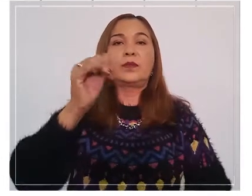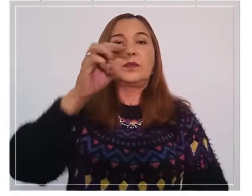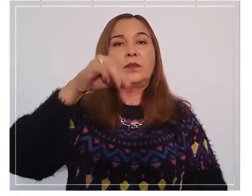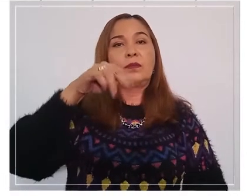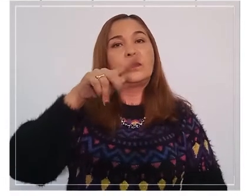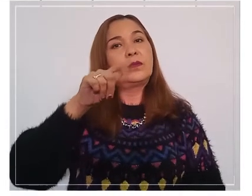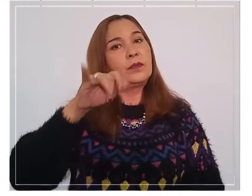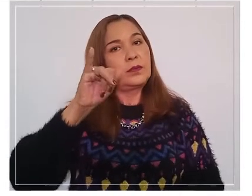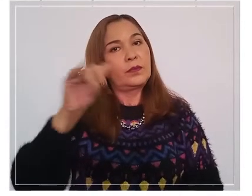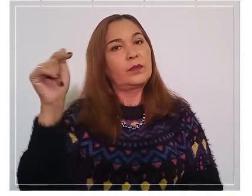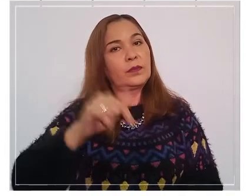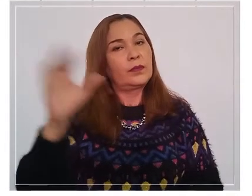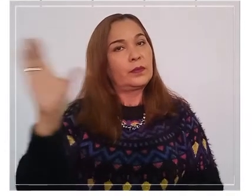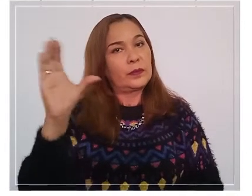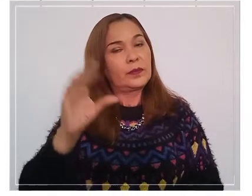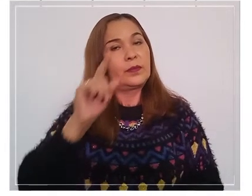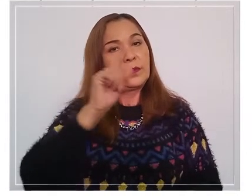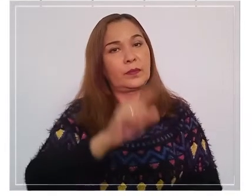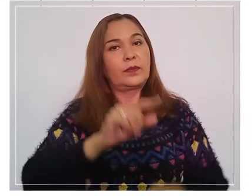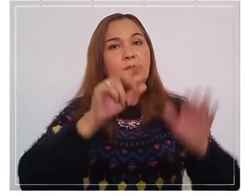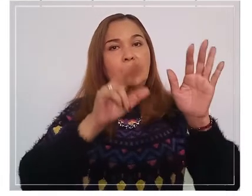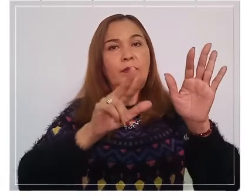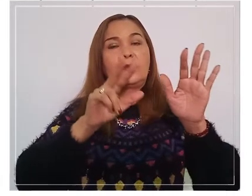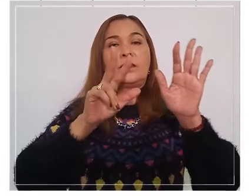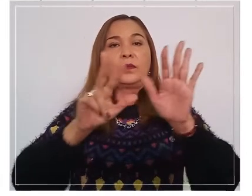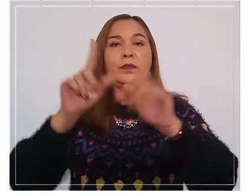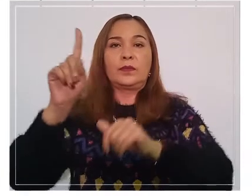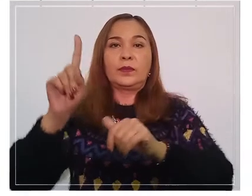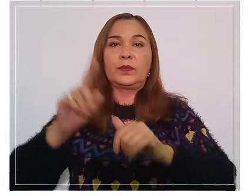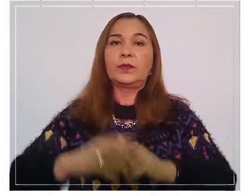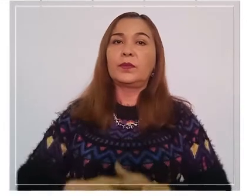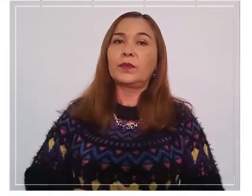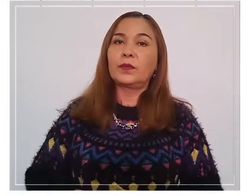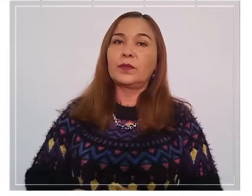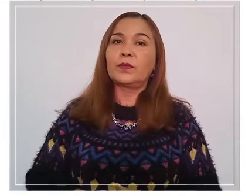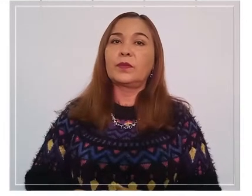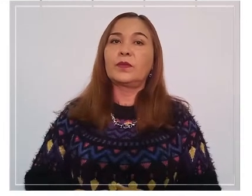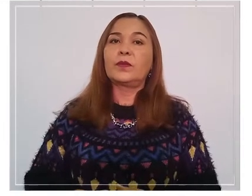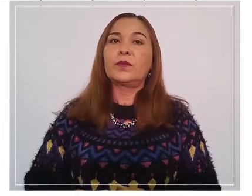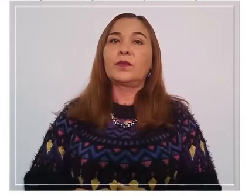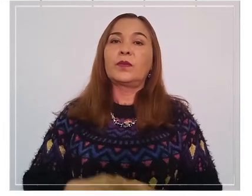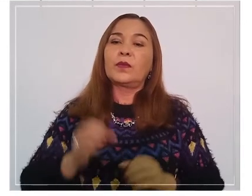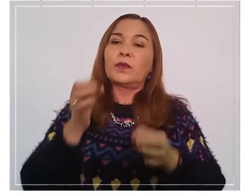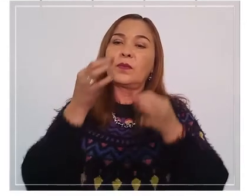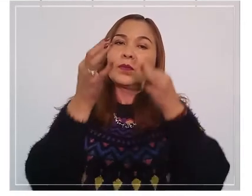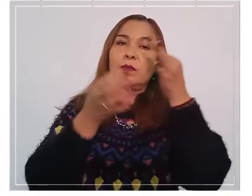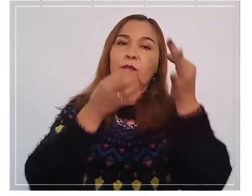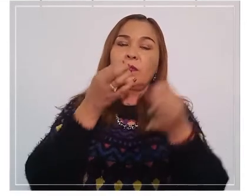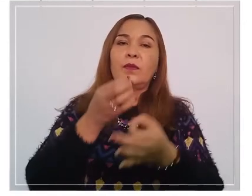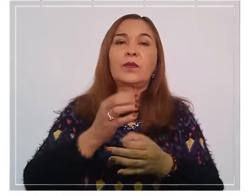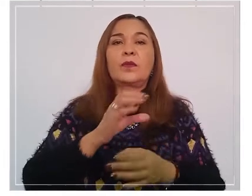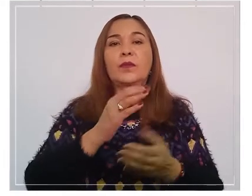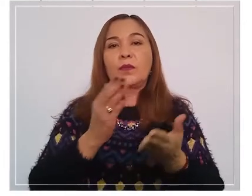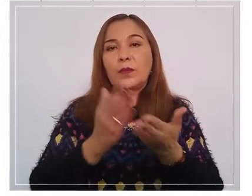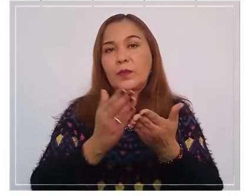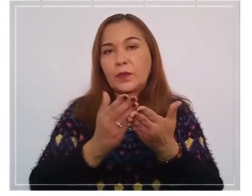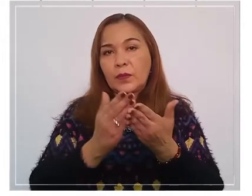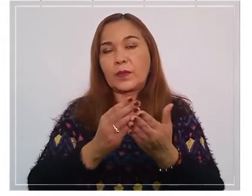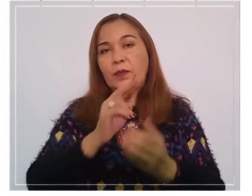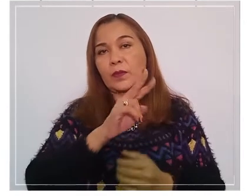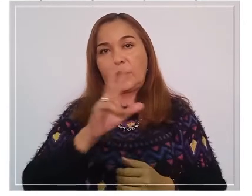marti a caracas 1881 coloquio curricular día